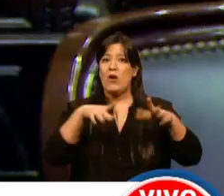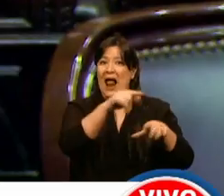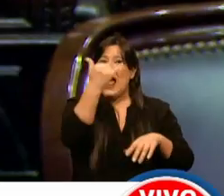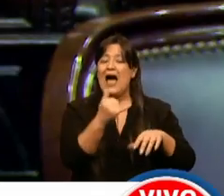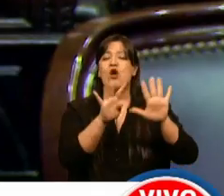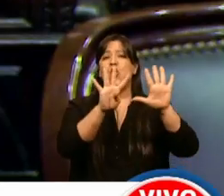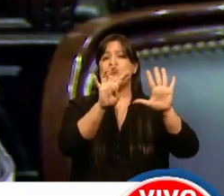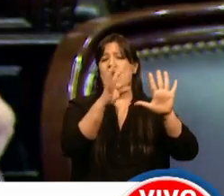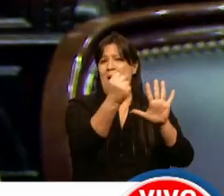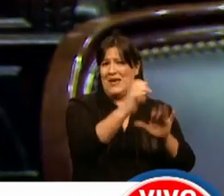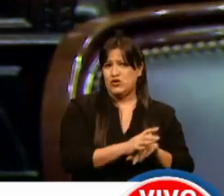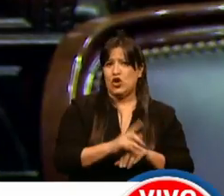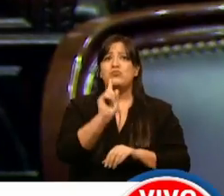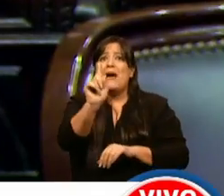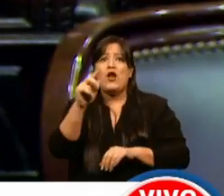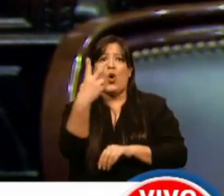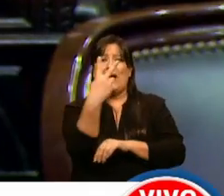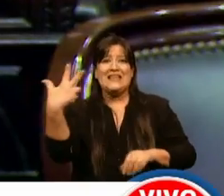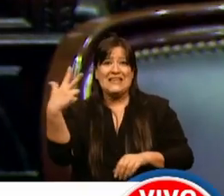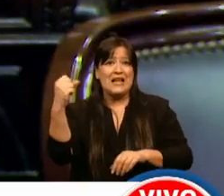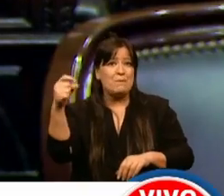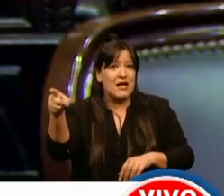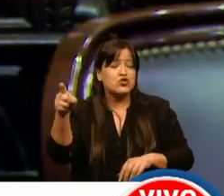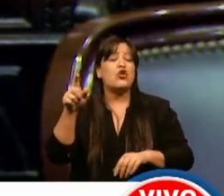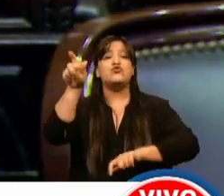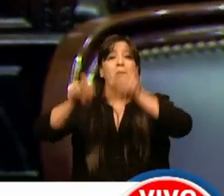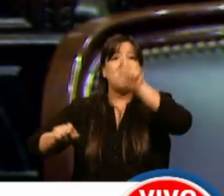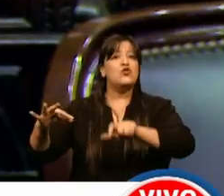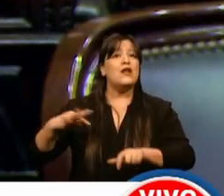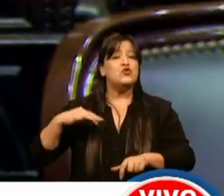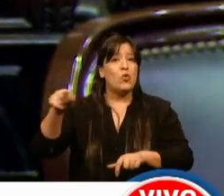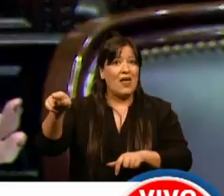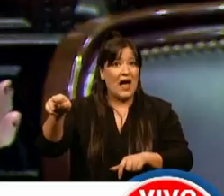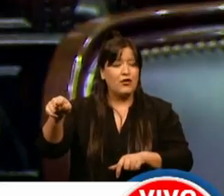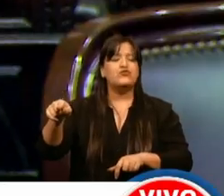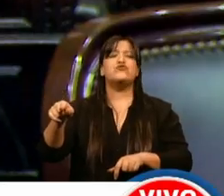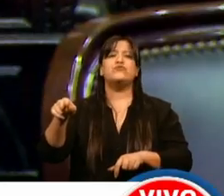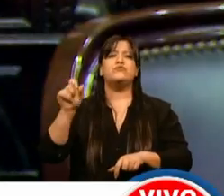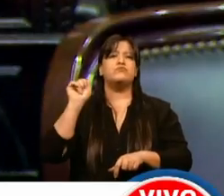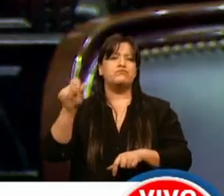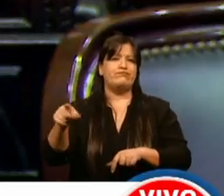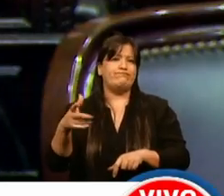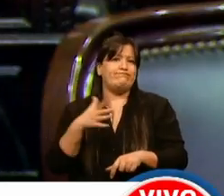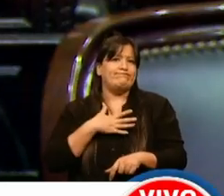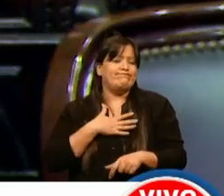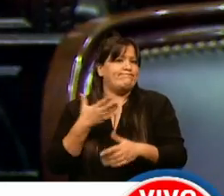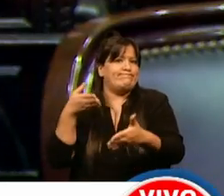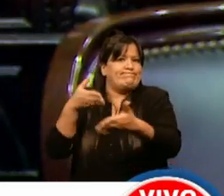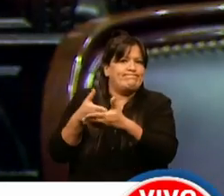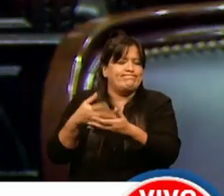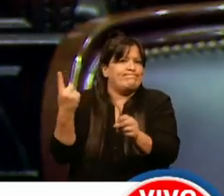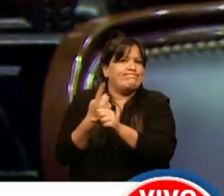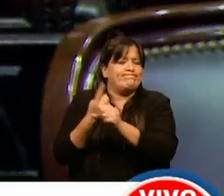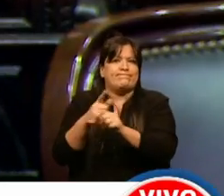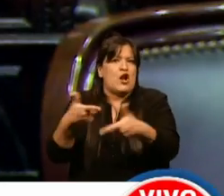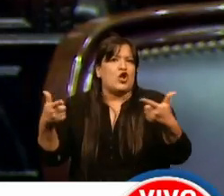pesos contra 23 que tiene aquel ciudadano que tiene lamentablemente la imposibilidad de no